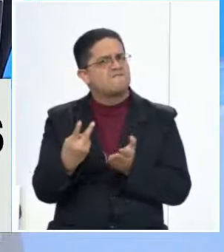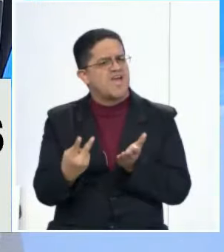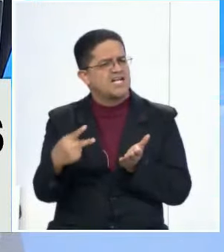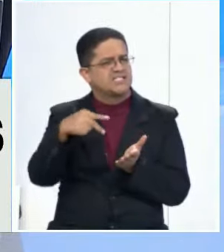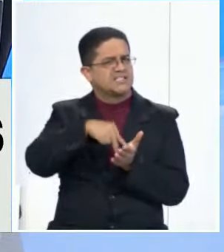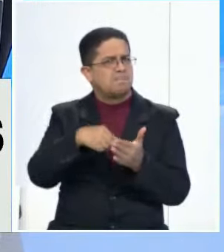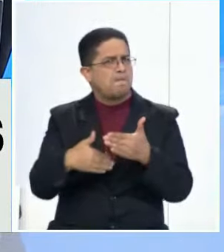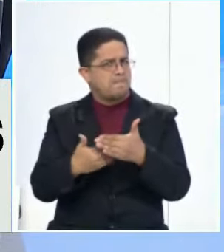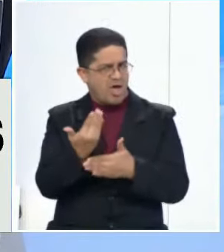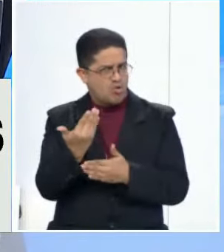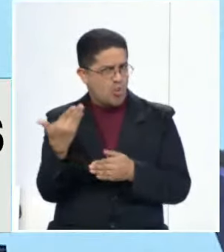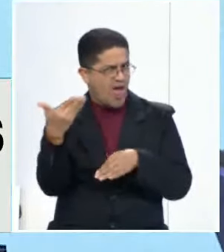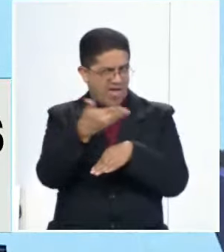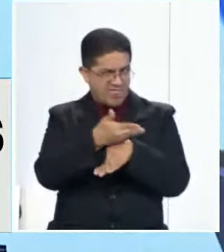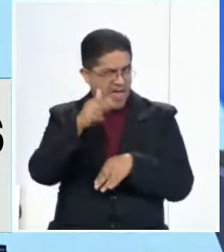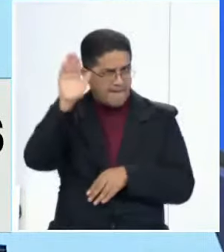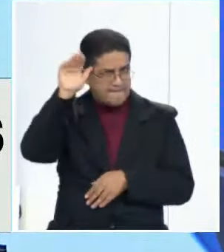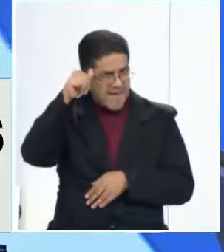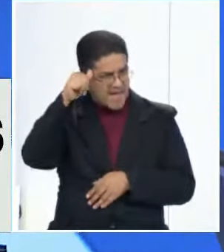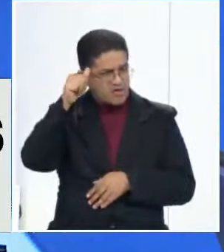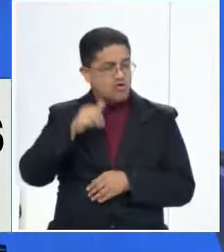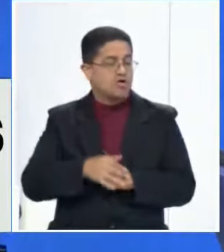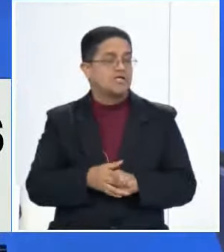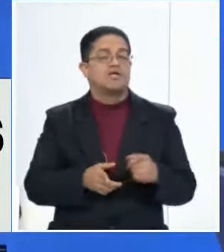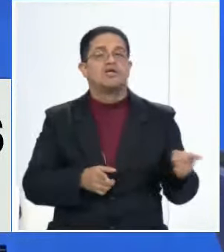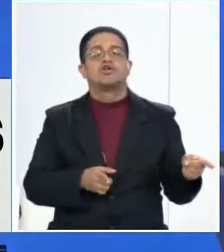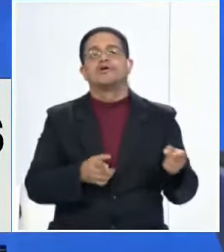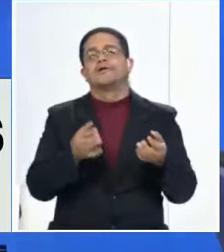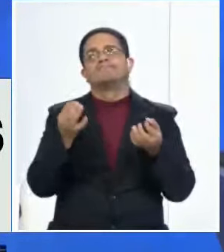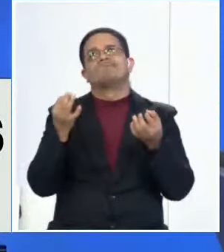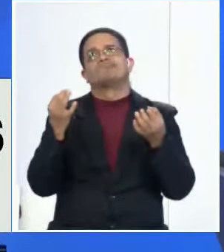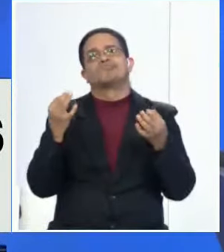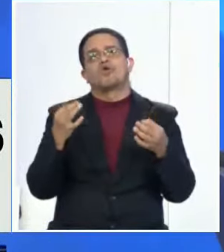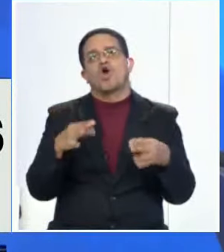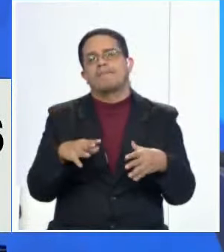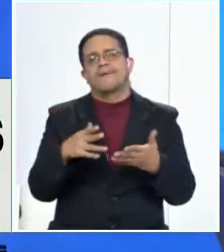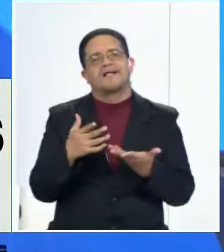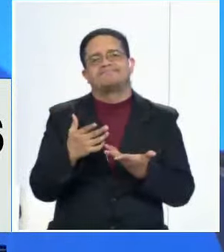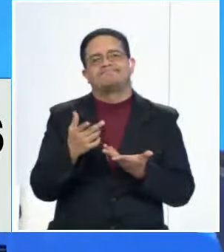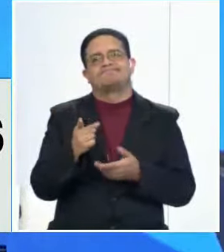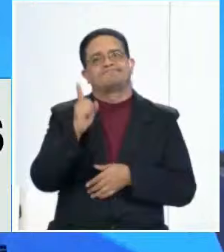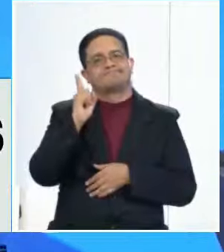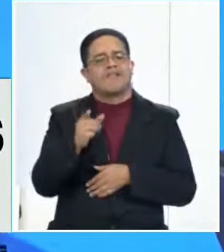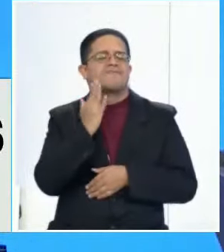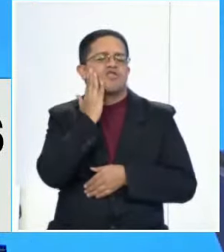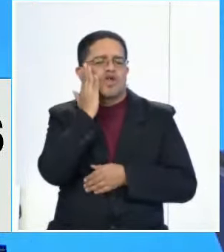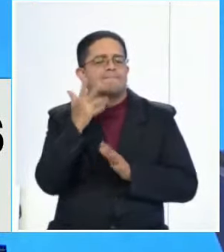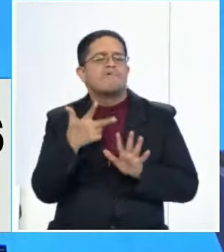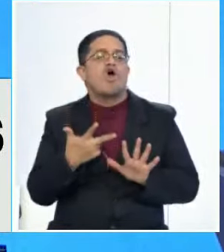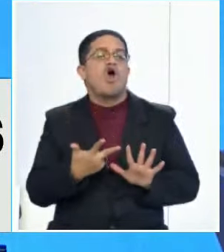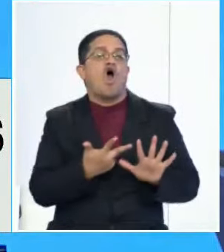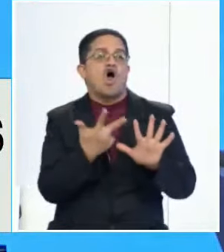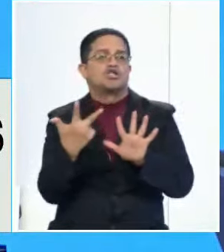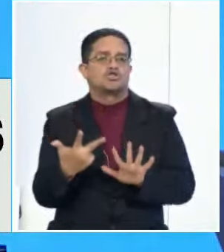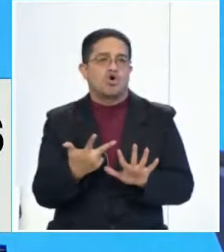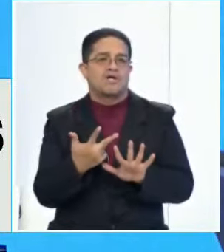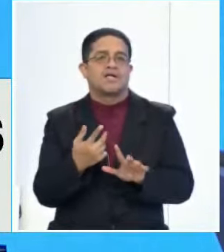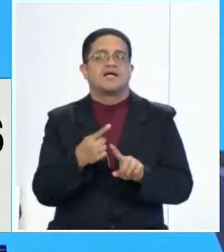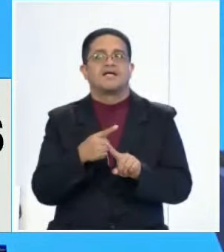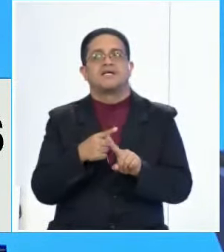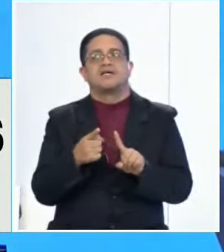a ir al baño? Lo normal o lo esperado es no levantarse y en caso de levantarse, máximo